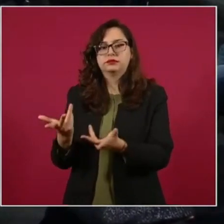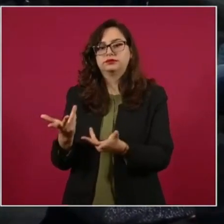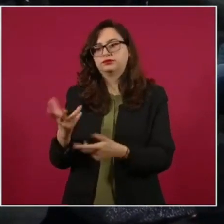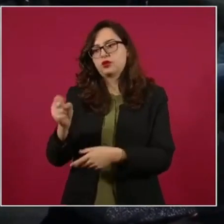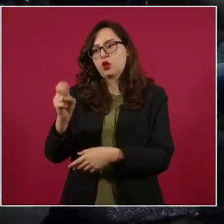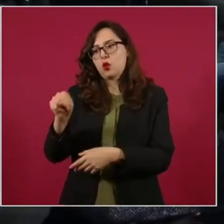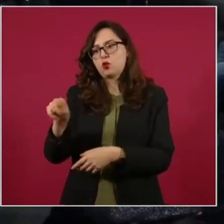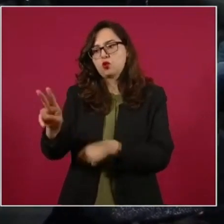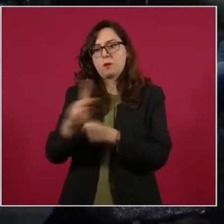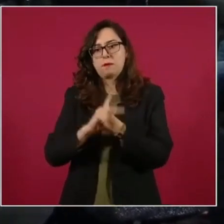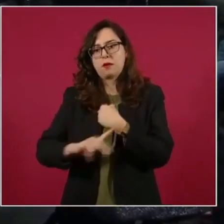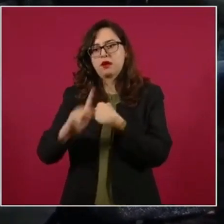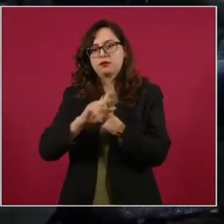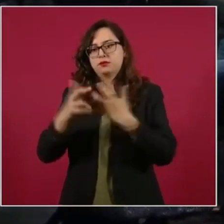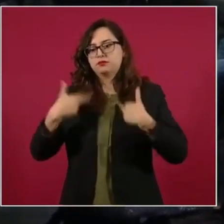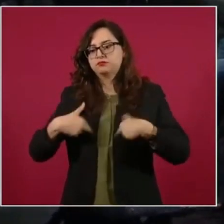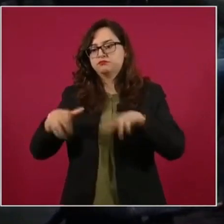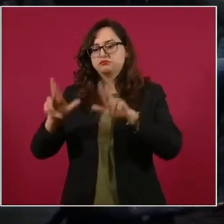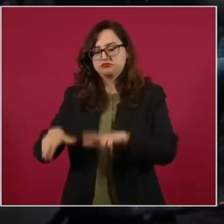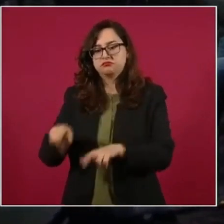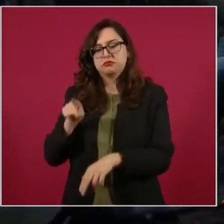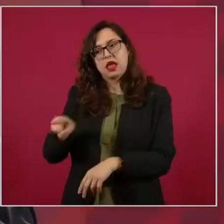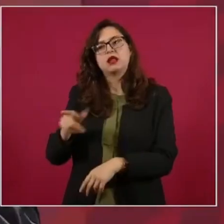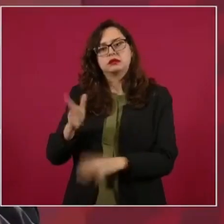de todos, lo ha hecho,